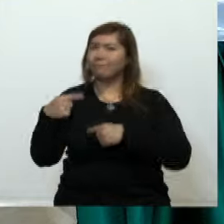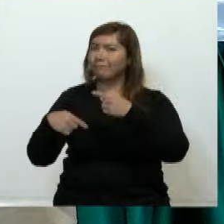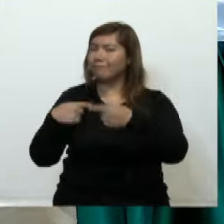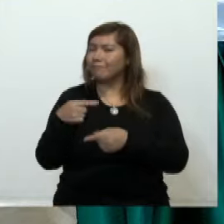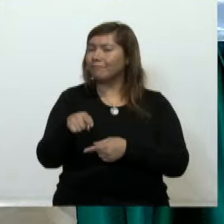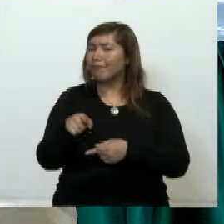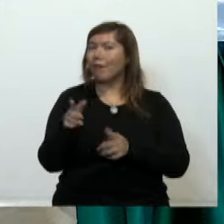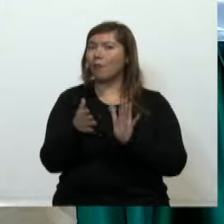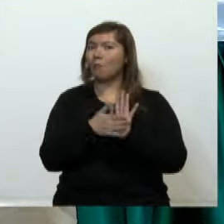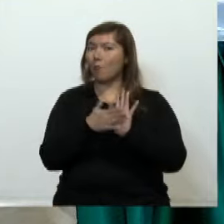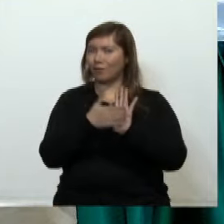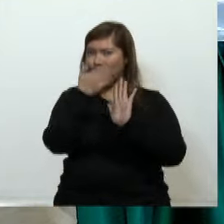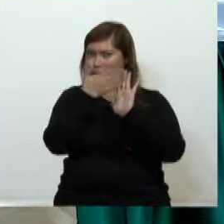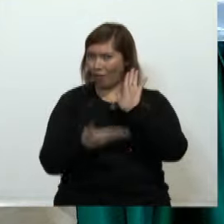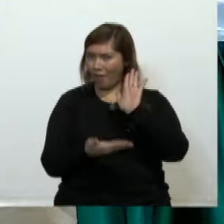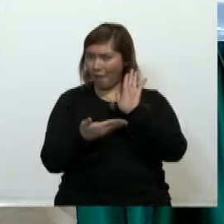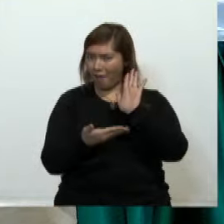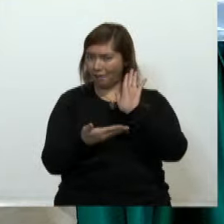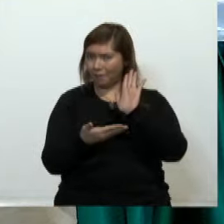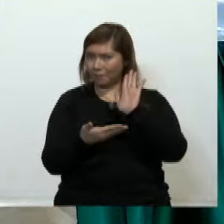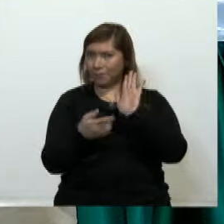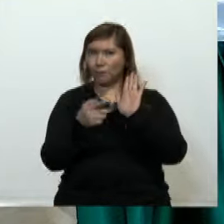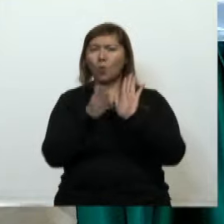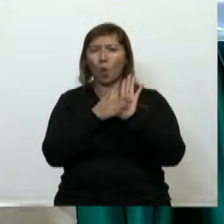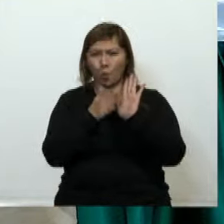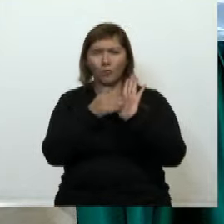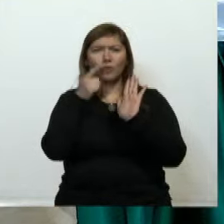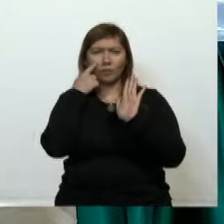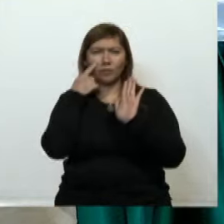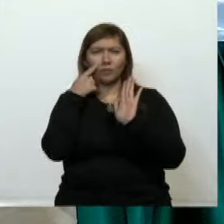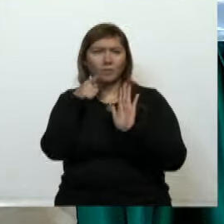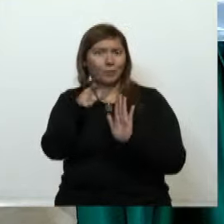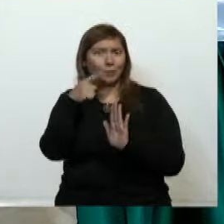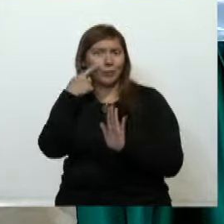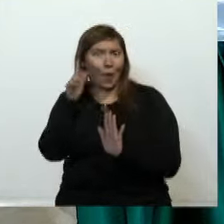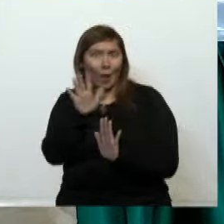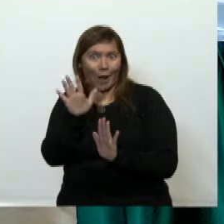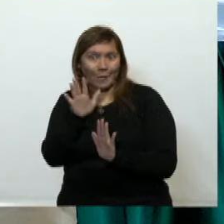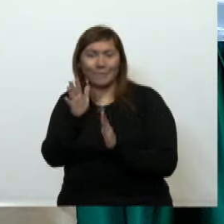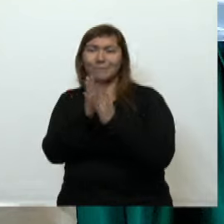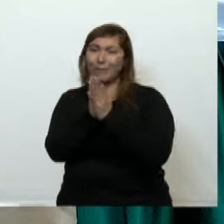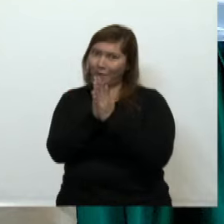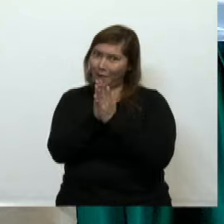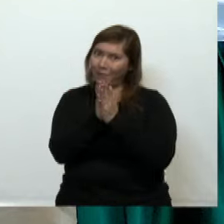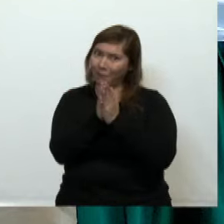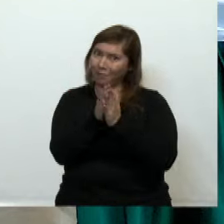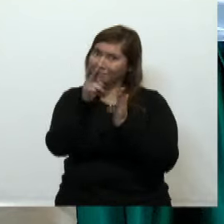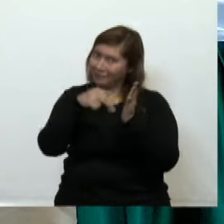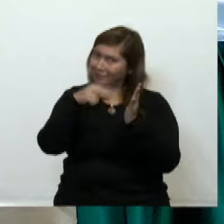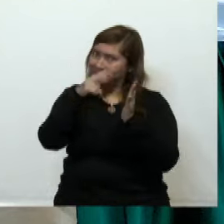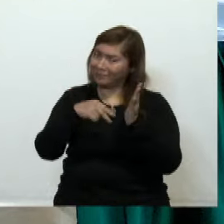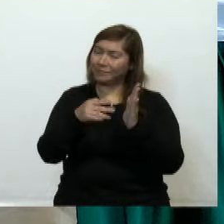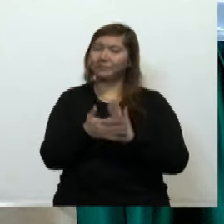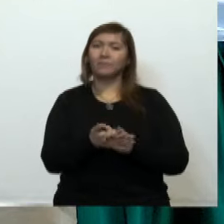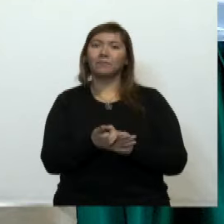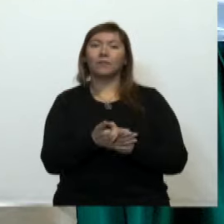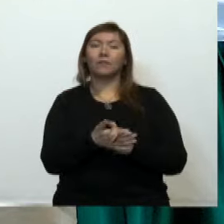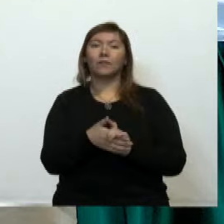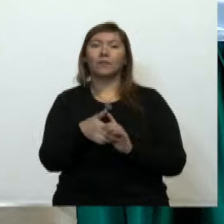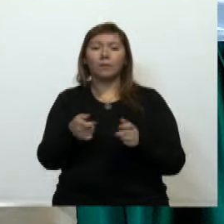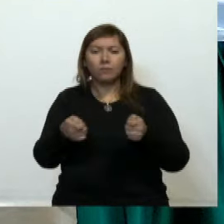es un documento conocido y si no es conocido vale la pena ser conocido. Insiste tantas veces